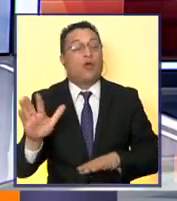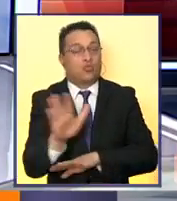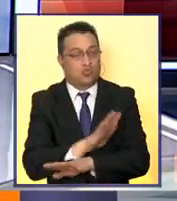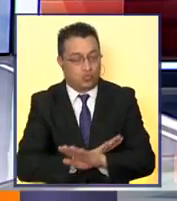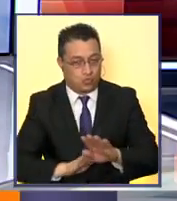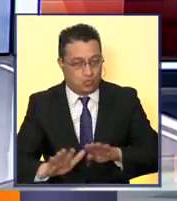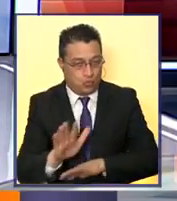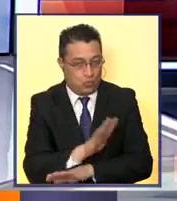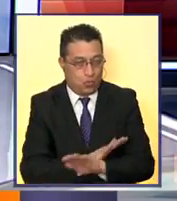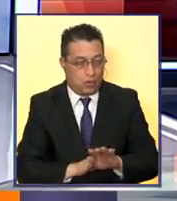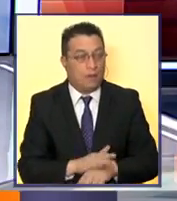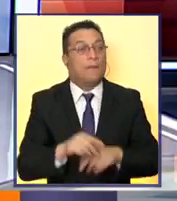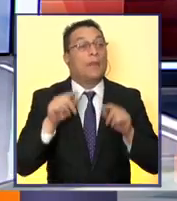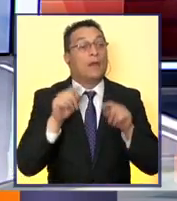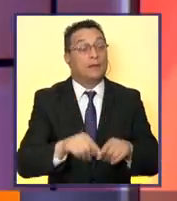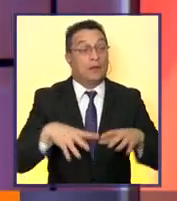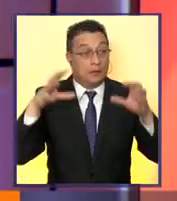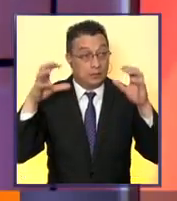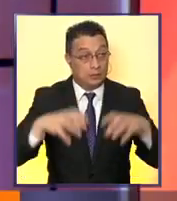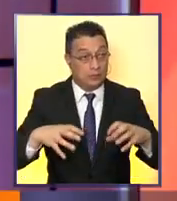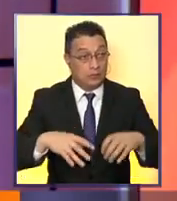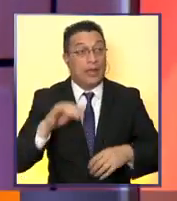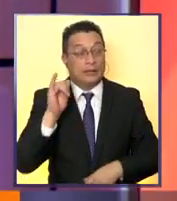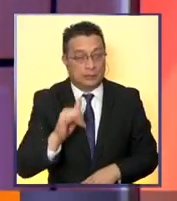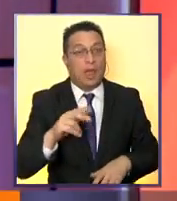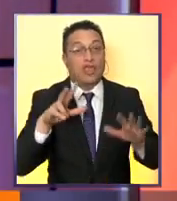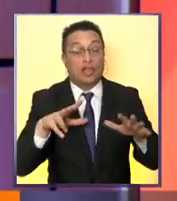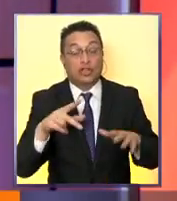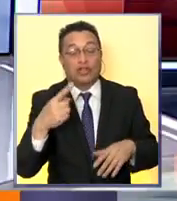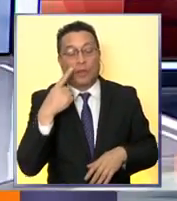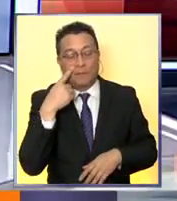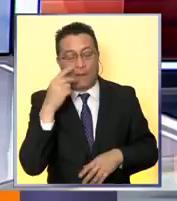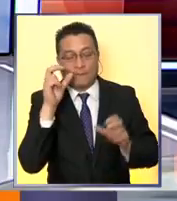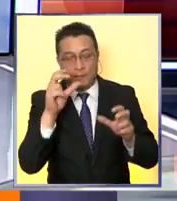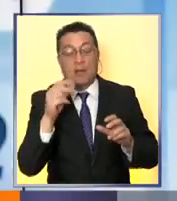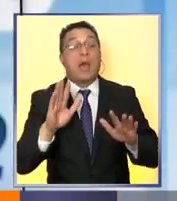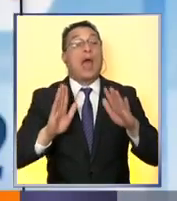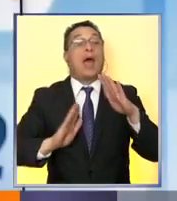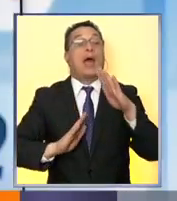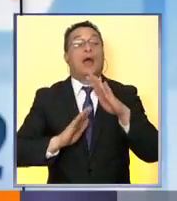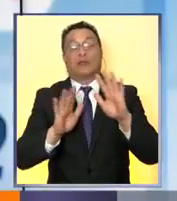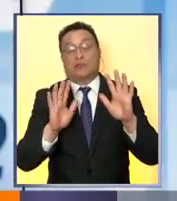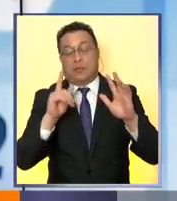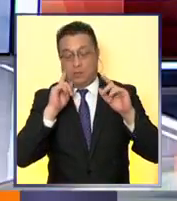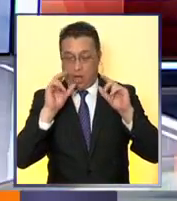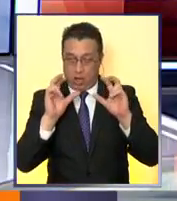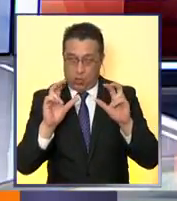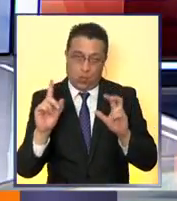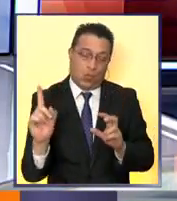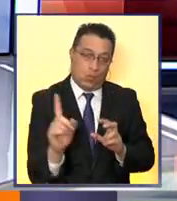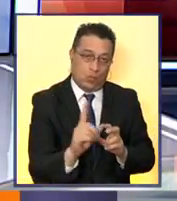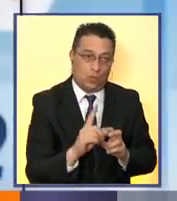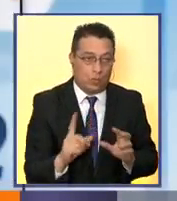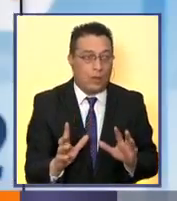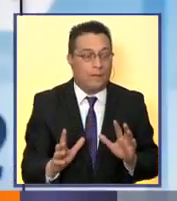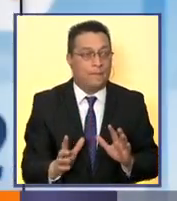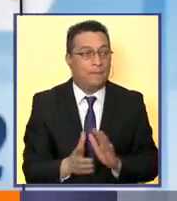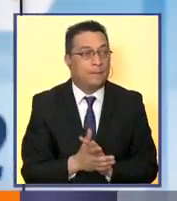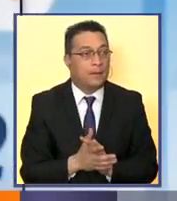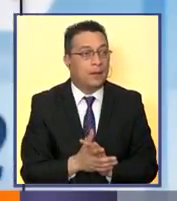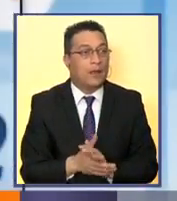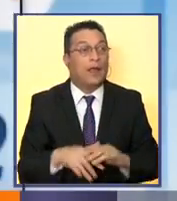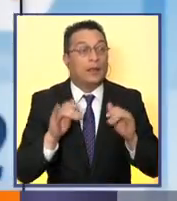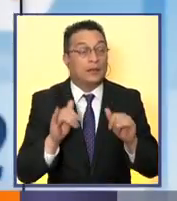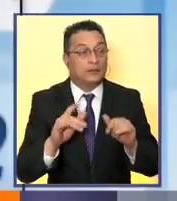llover, entonces, que siguiendo el tema de 18, que tenga un buen aro. O sea, que sea. Y además, si en el sur llueve, están